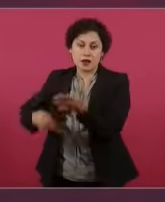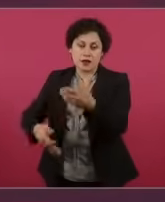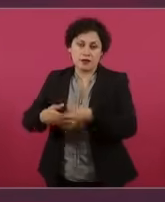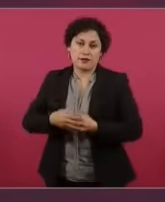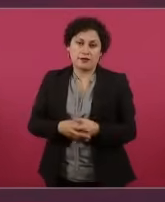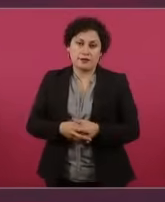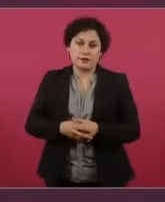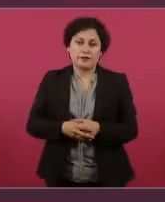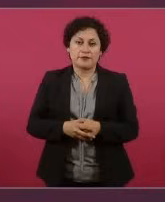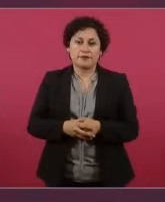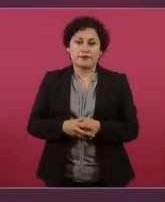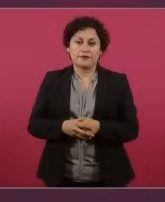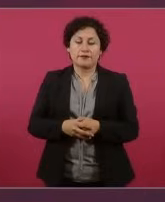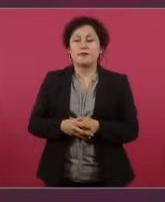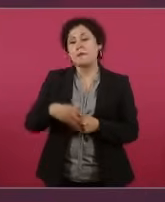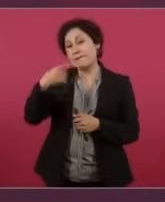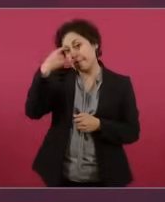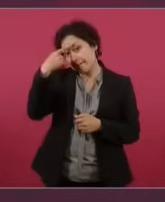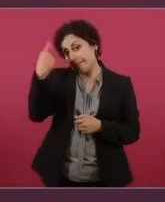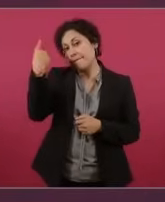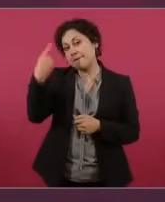y se iba a hacer